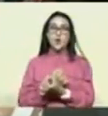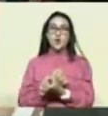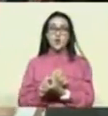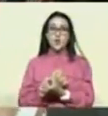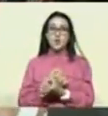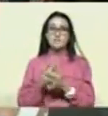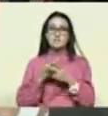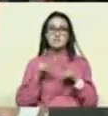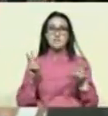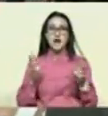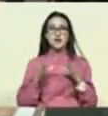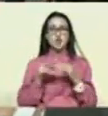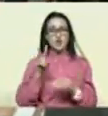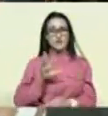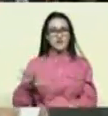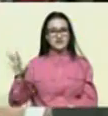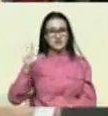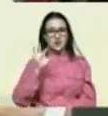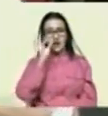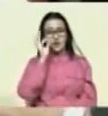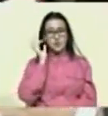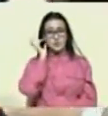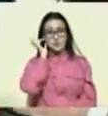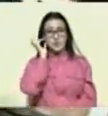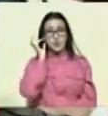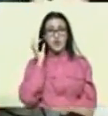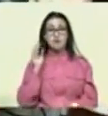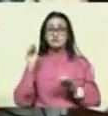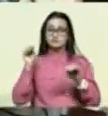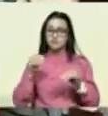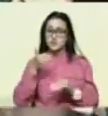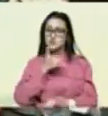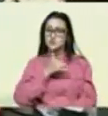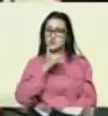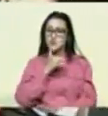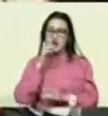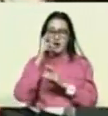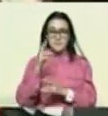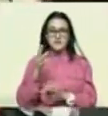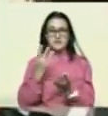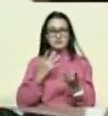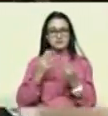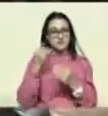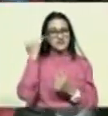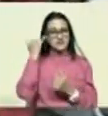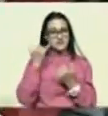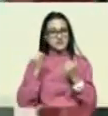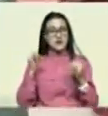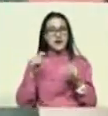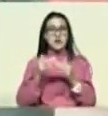exportar paz, y todos los venezolanos y las venezolanas estamos llamados a la tolerancia y a respetar al diverso por la igualdad. Gracias.